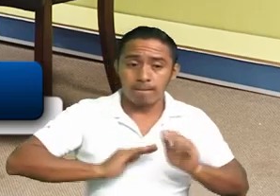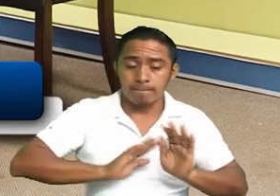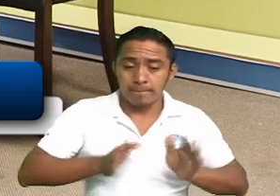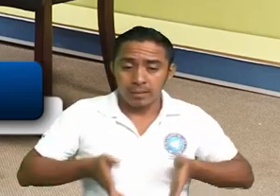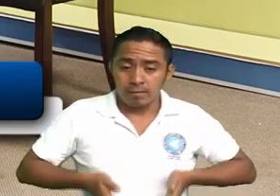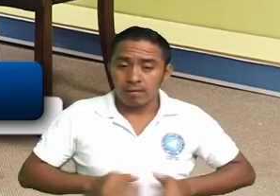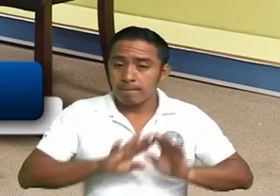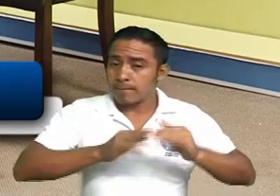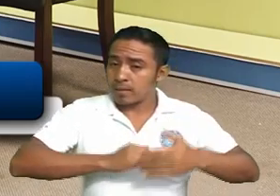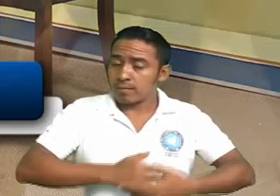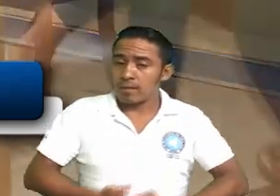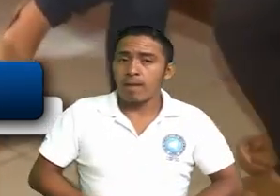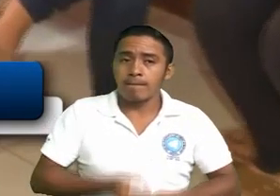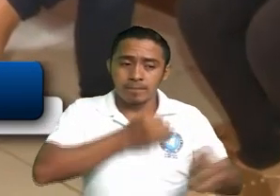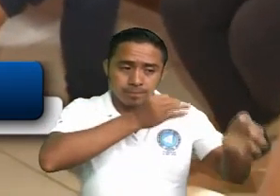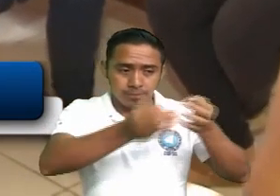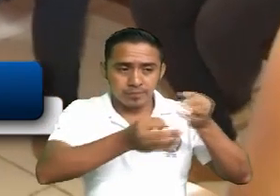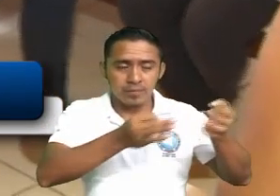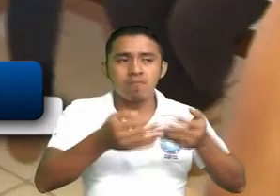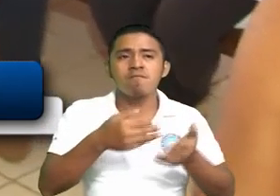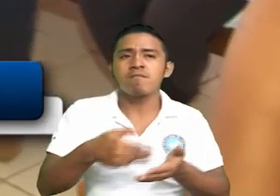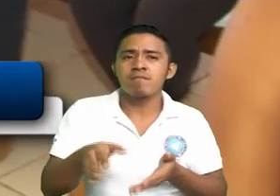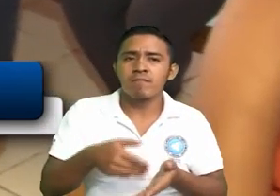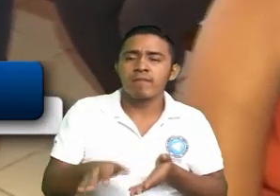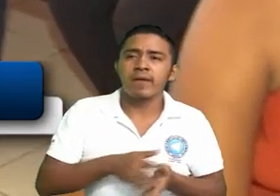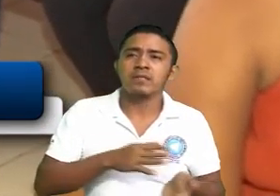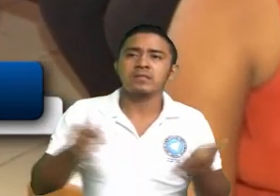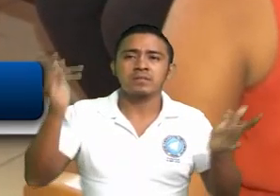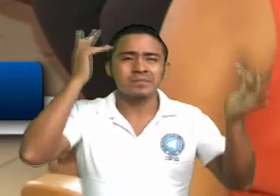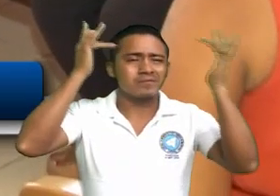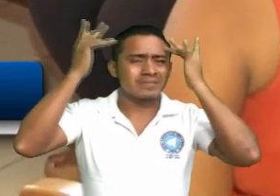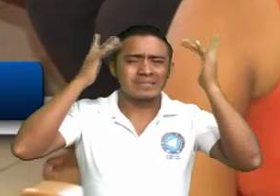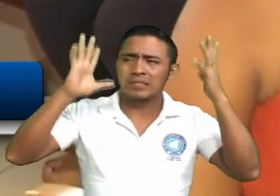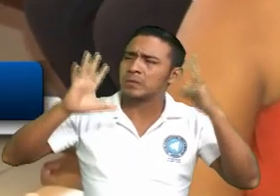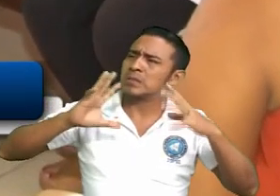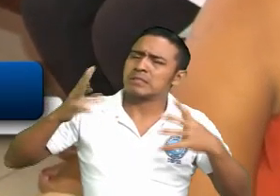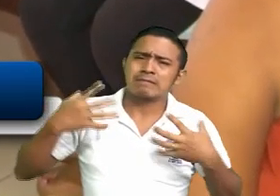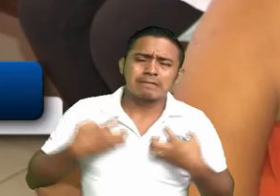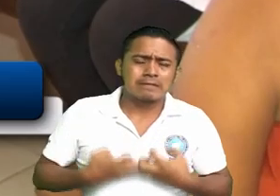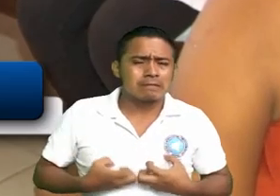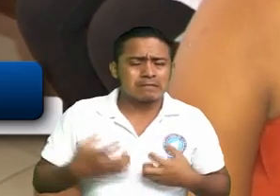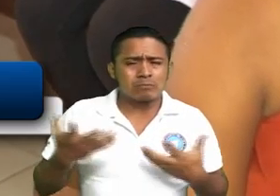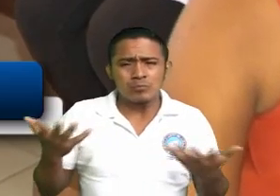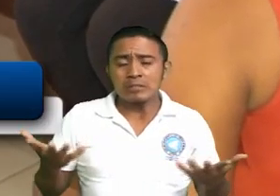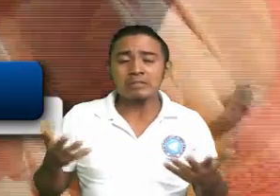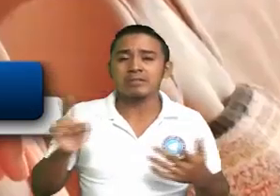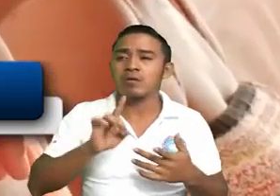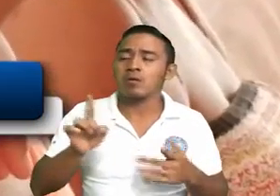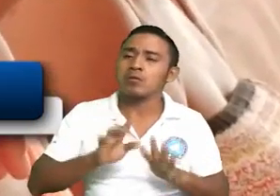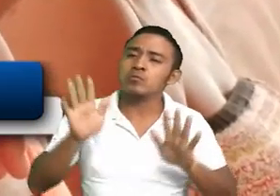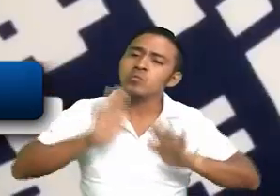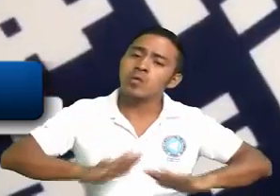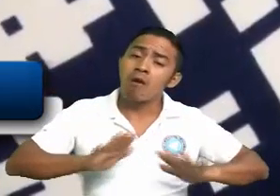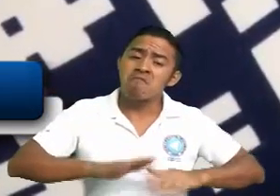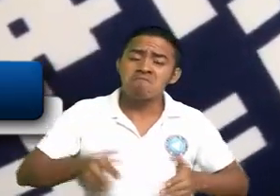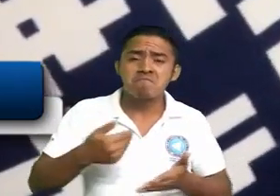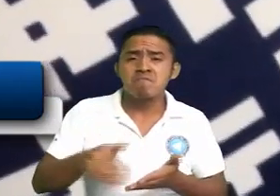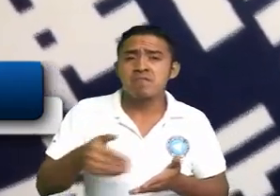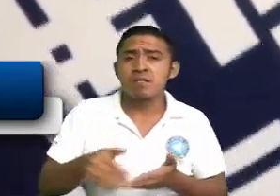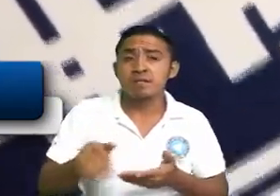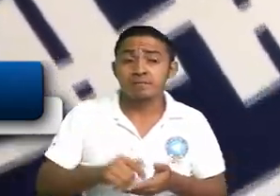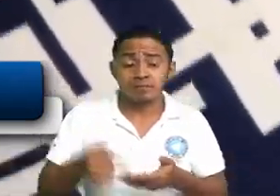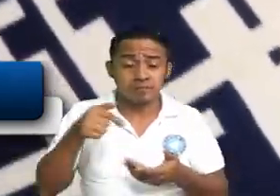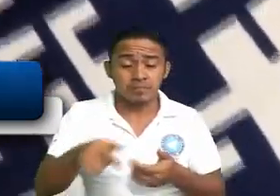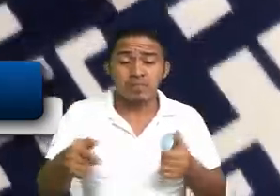las madres por primera vez se sienten muchas veces estresadas. Yo leí que documentar las etapas del